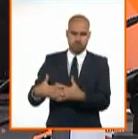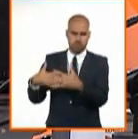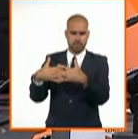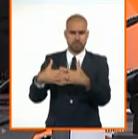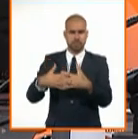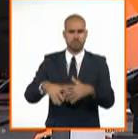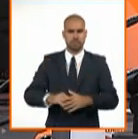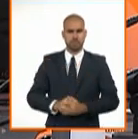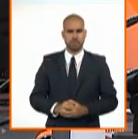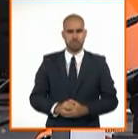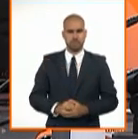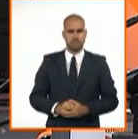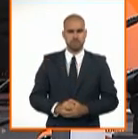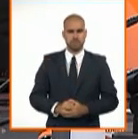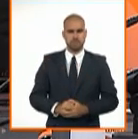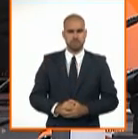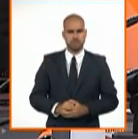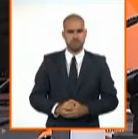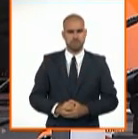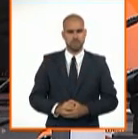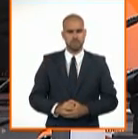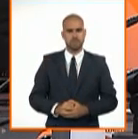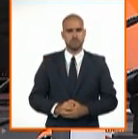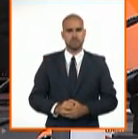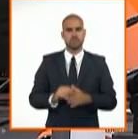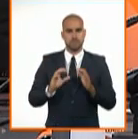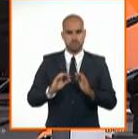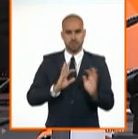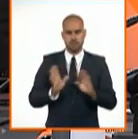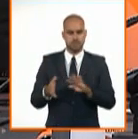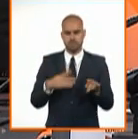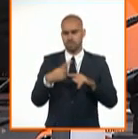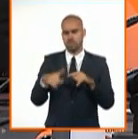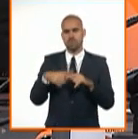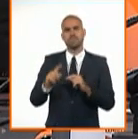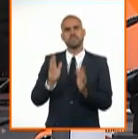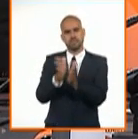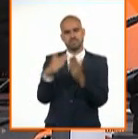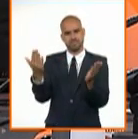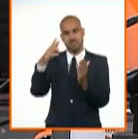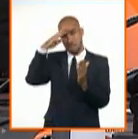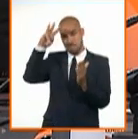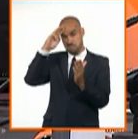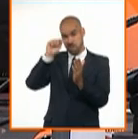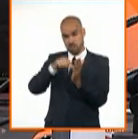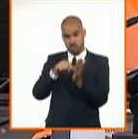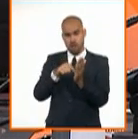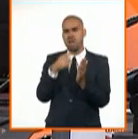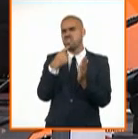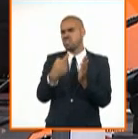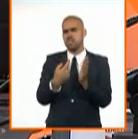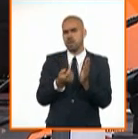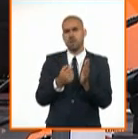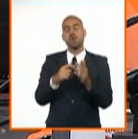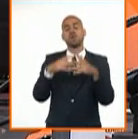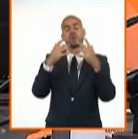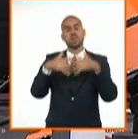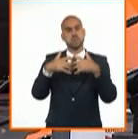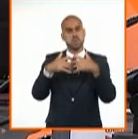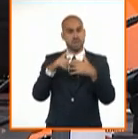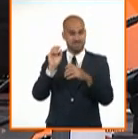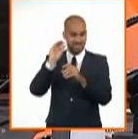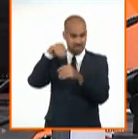tanto hoy el diario mexicano la jornada reflejaba que la producción anual de armas de fuego en